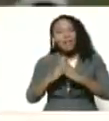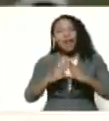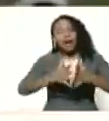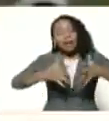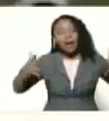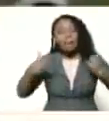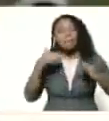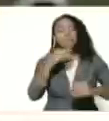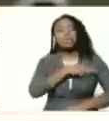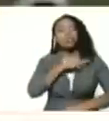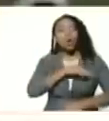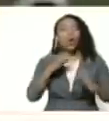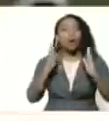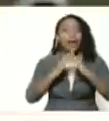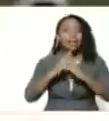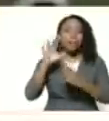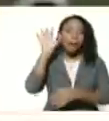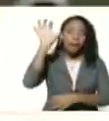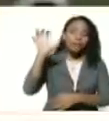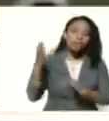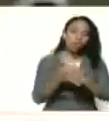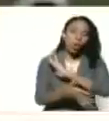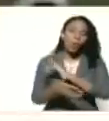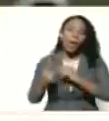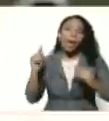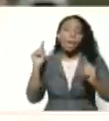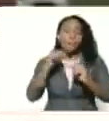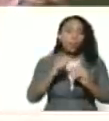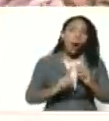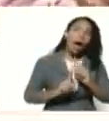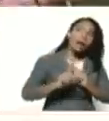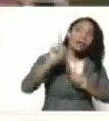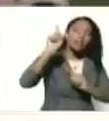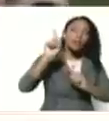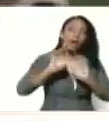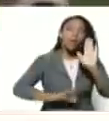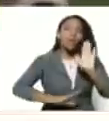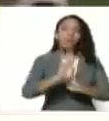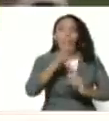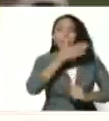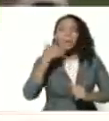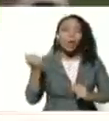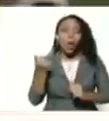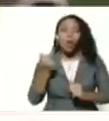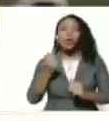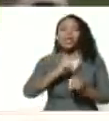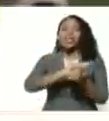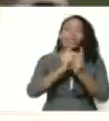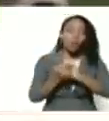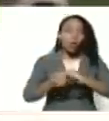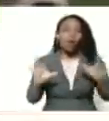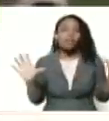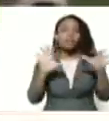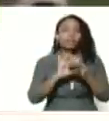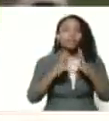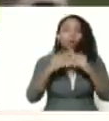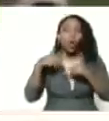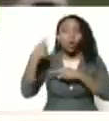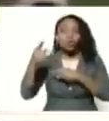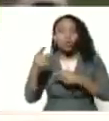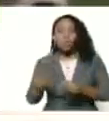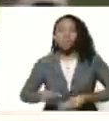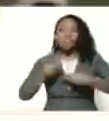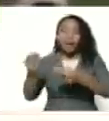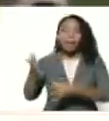Patria. Ajustarlos hacia arriba, mejorarlos, combinarlos con todos los demás bonos para darle una